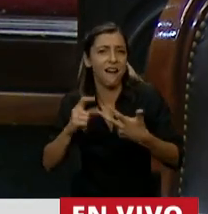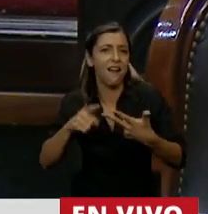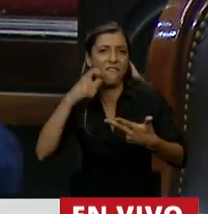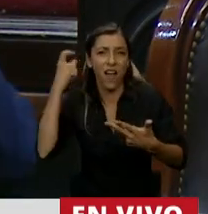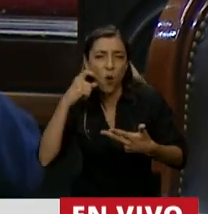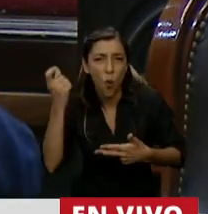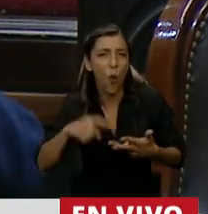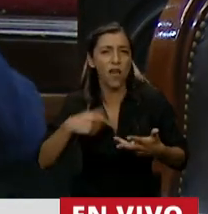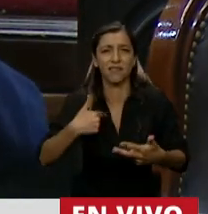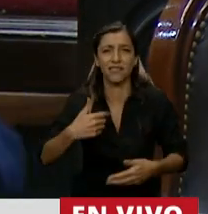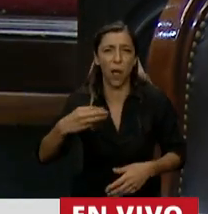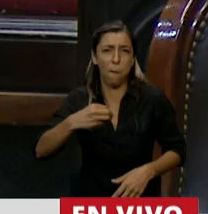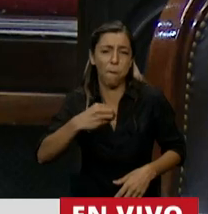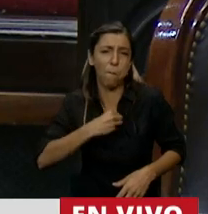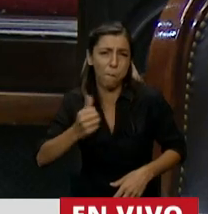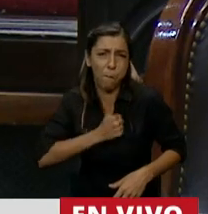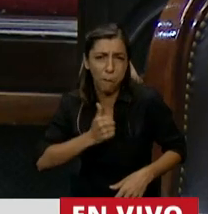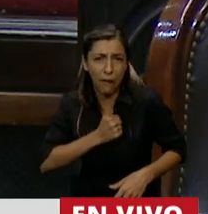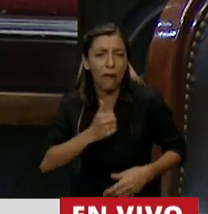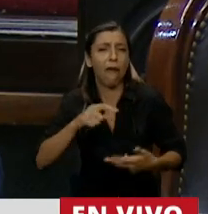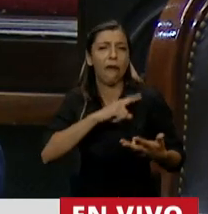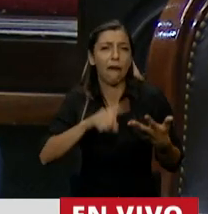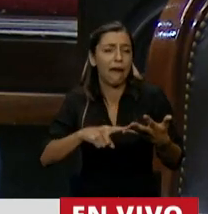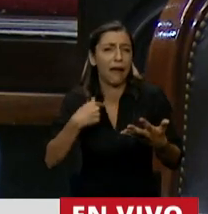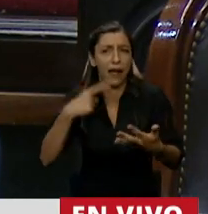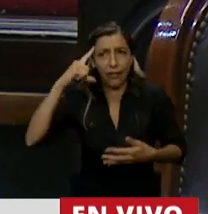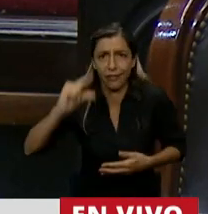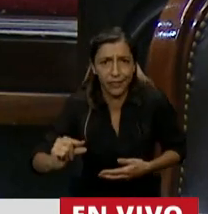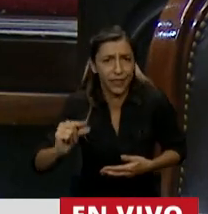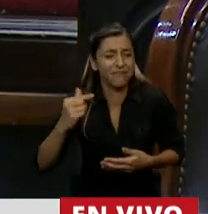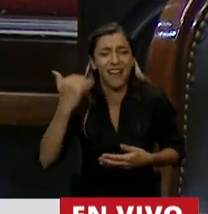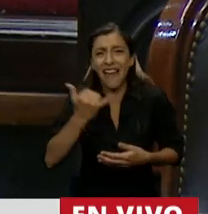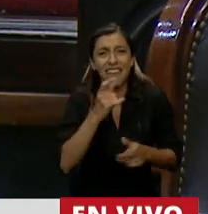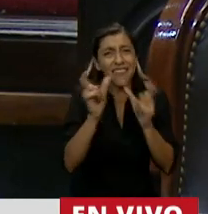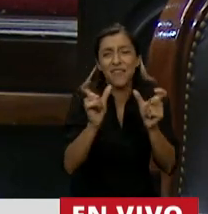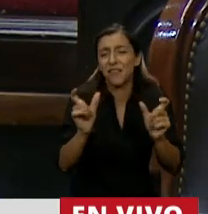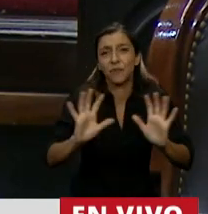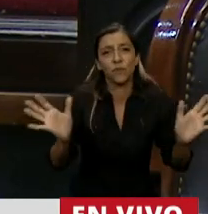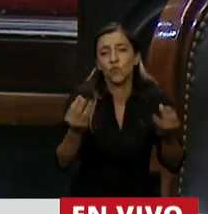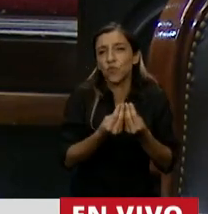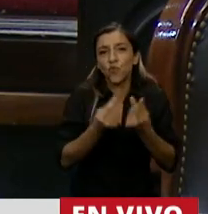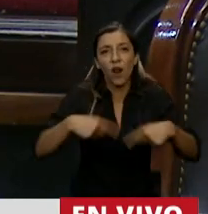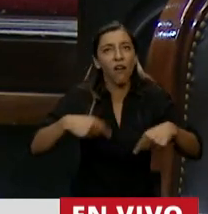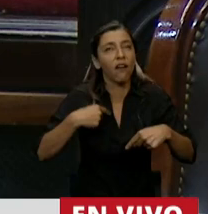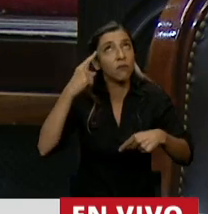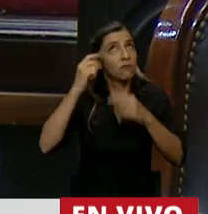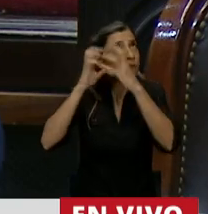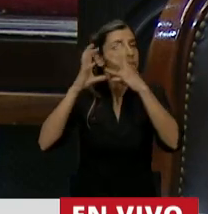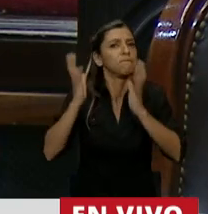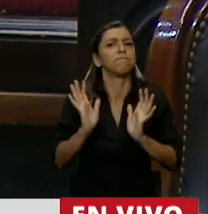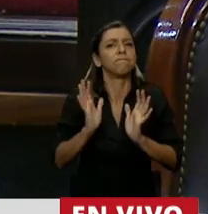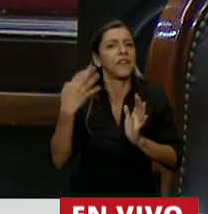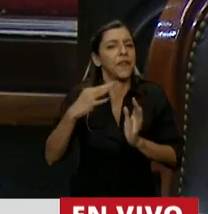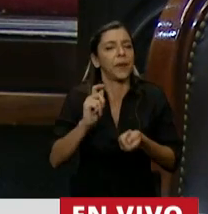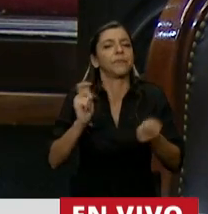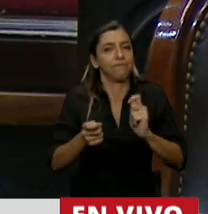vergüenza, pecado, ignorancia. Todos estos conceptos hoy tienen que ver con la interrupción del embarazo, pero